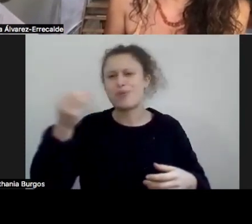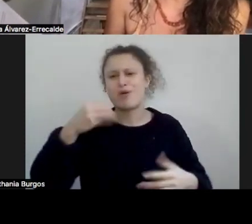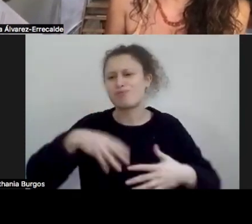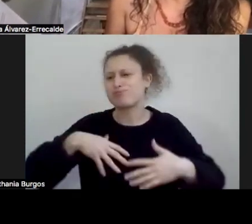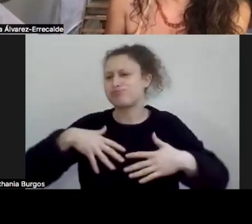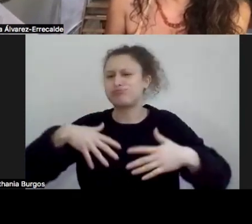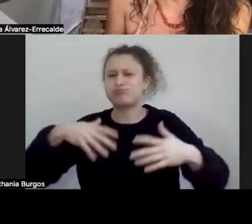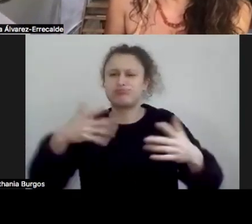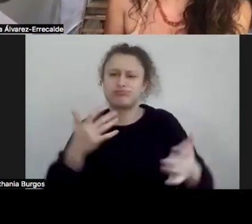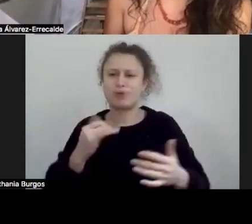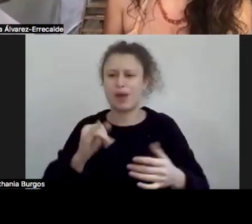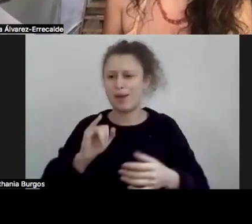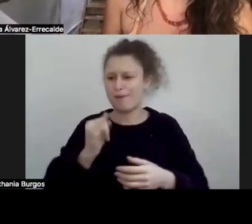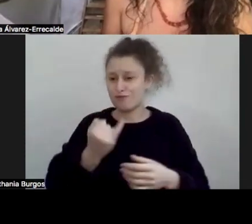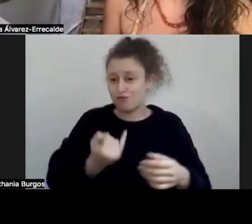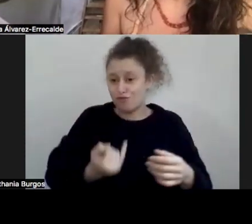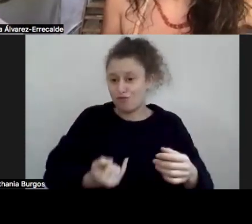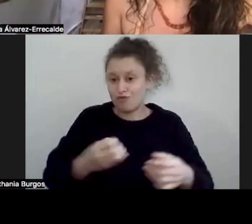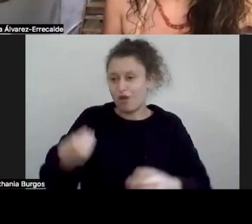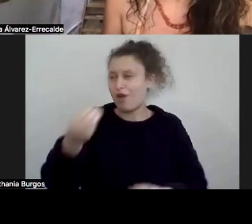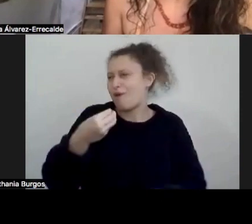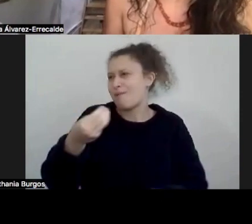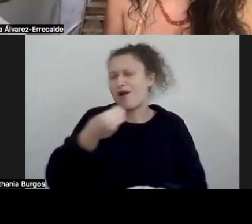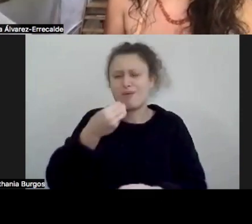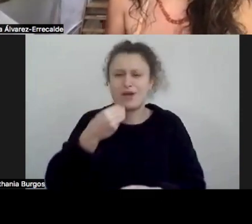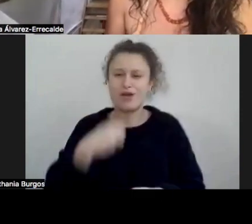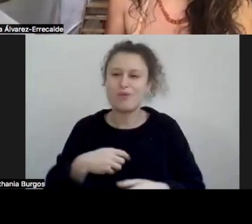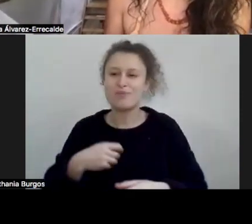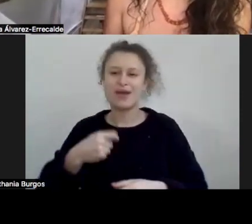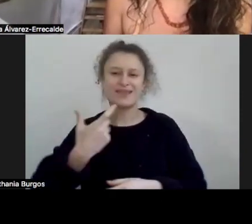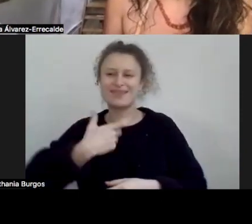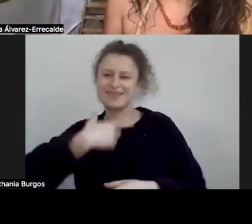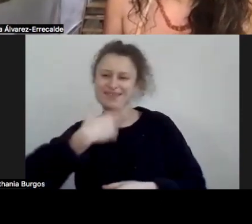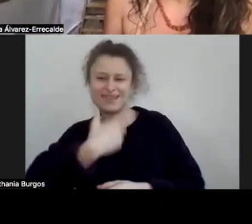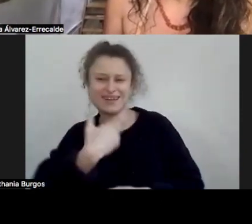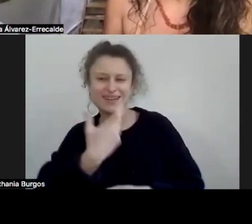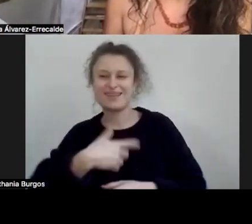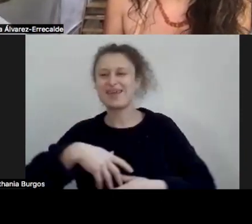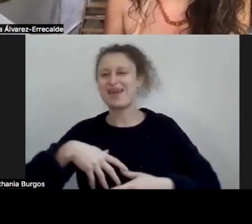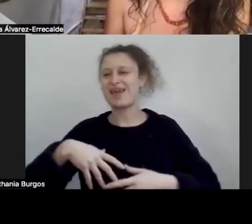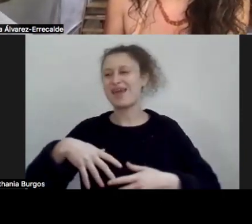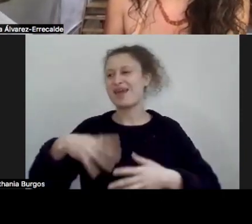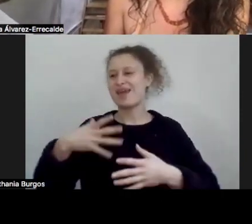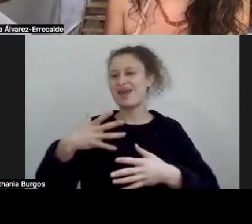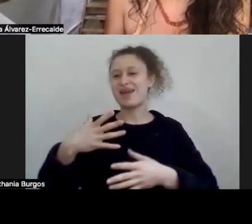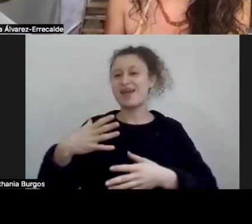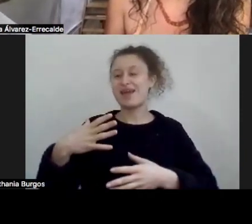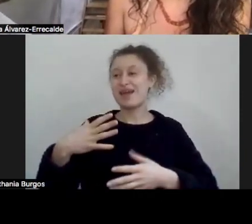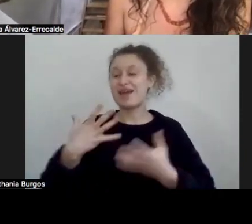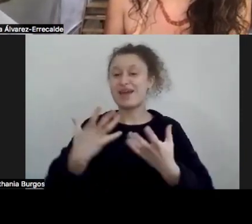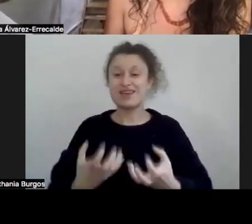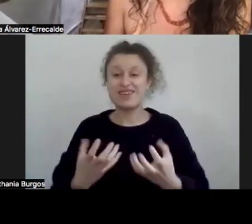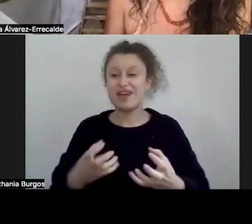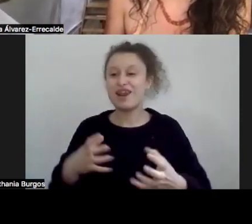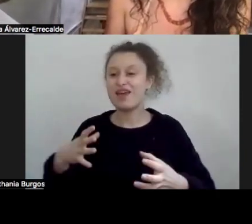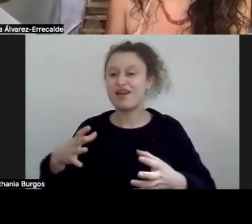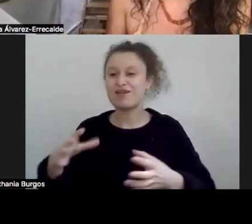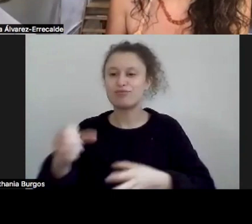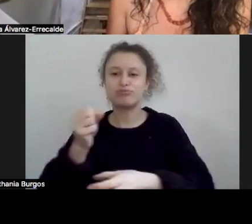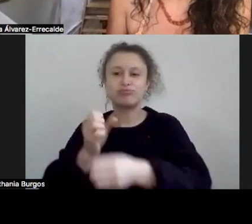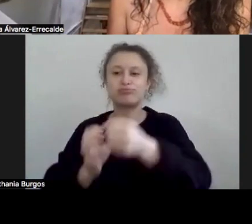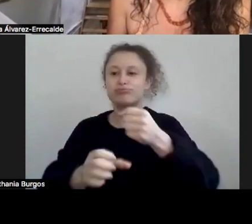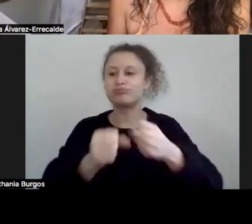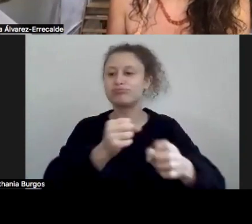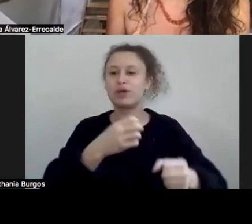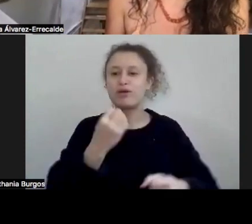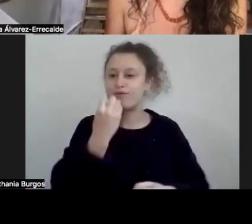ese cuerpo flacucho, y se ríe y pide que la cargue, quiere ir a juntar flores para llevarle a los abuelos o a juntar guayabas